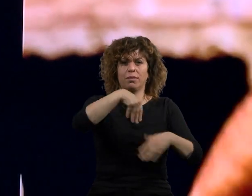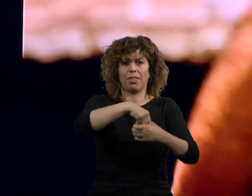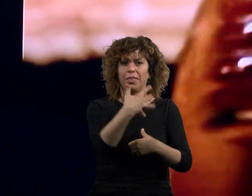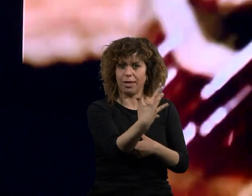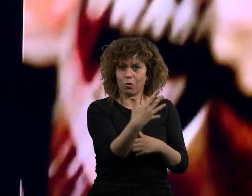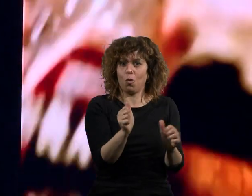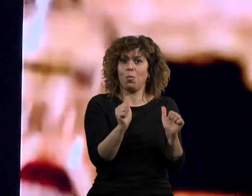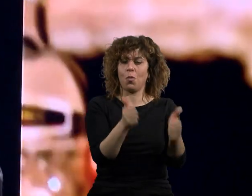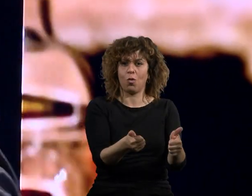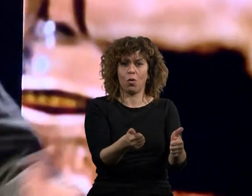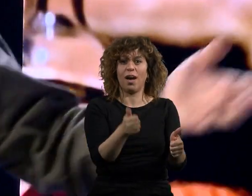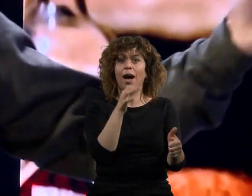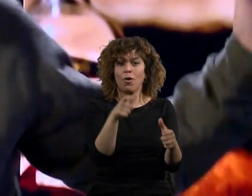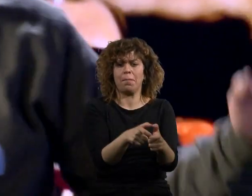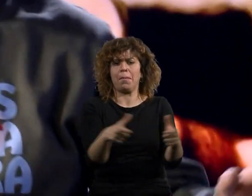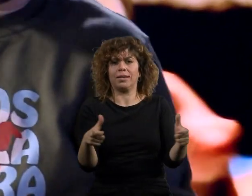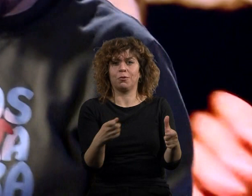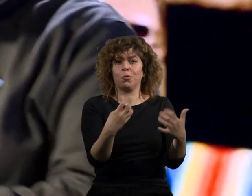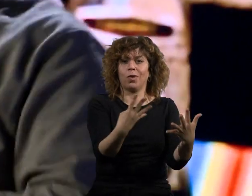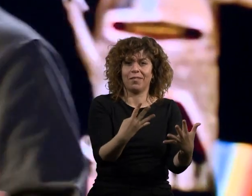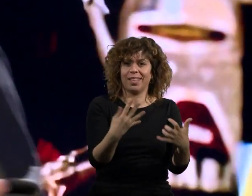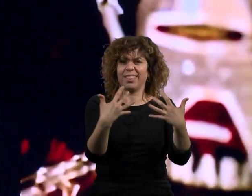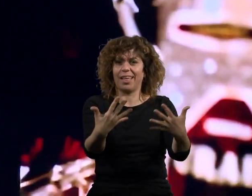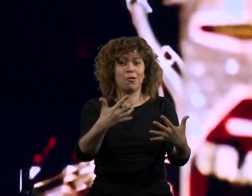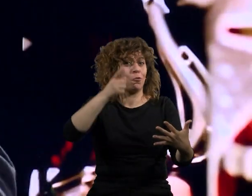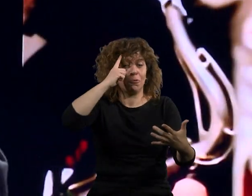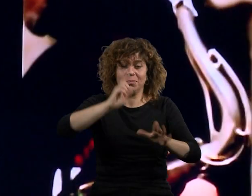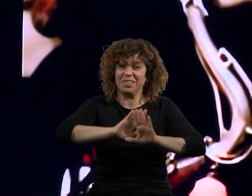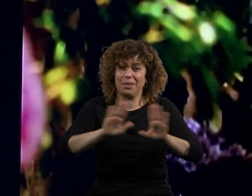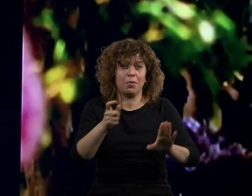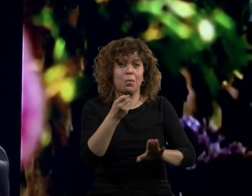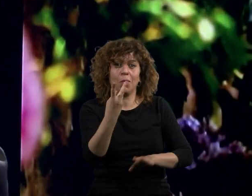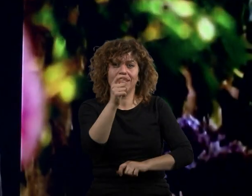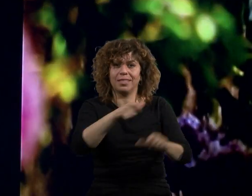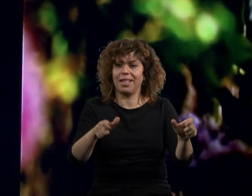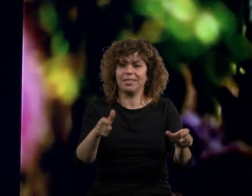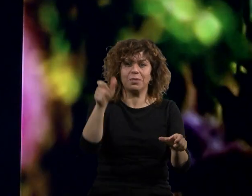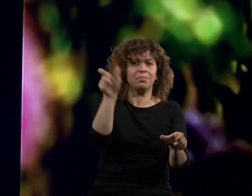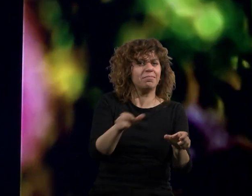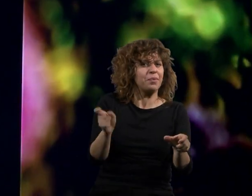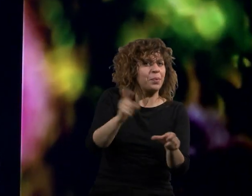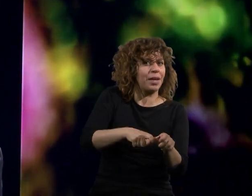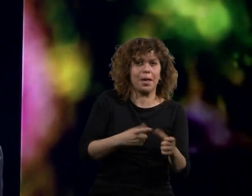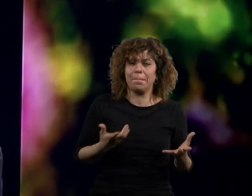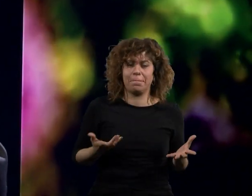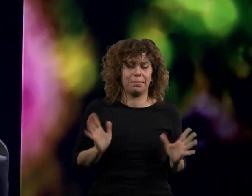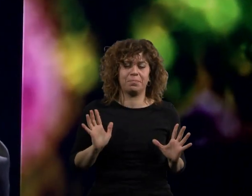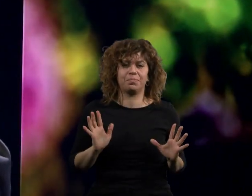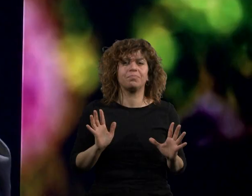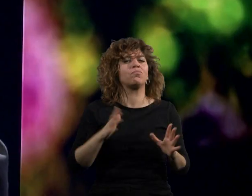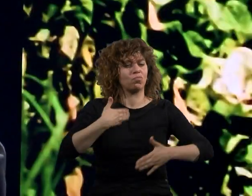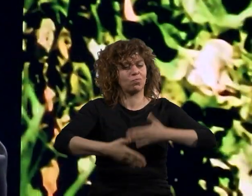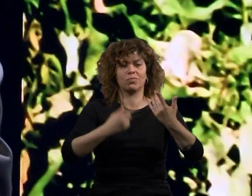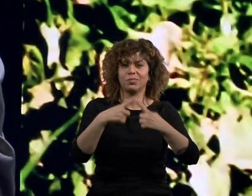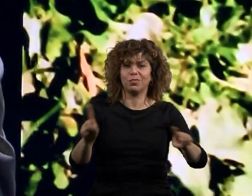siendo 5 y ahora somos 9 o 10, o bueno, no se sabe. Muchas veces no sabemos ni cuántos somos, ni los que van a venir, ni los que van a estar. Pero sí, bueno, ha evolucionado